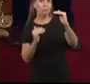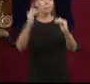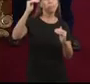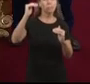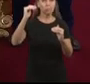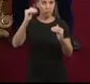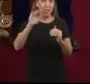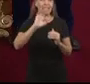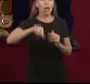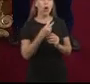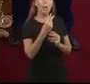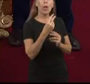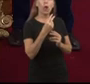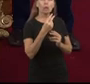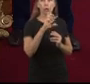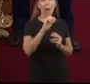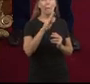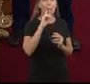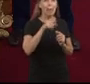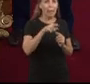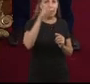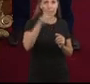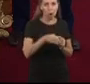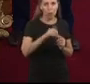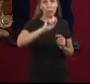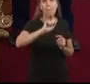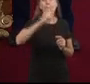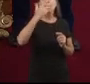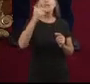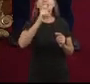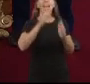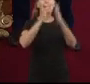de 0,2% del PBI durante el primer trimestre del año.